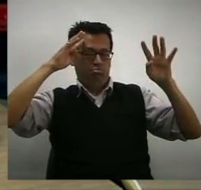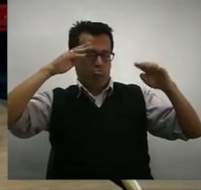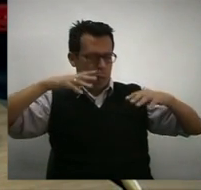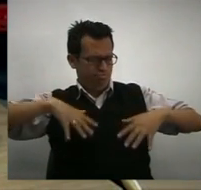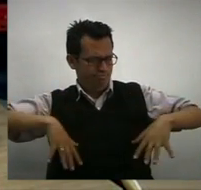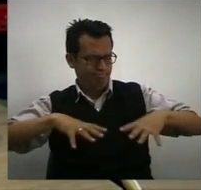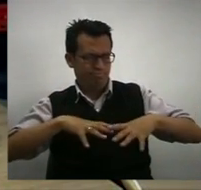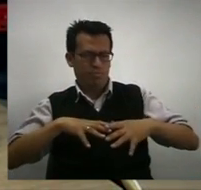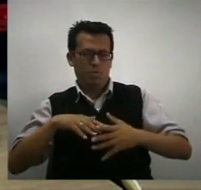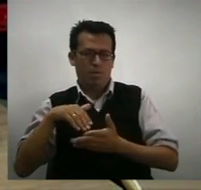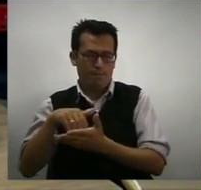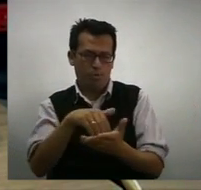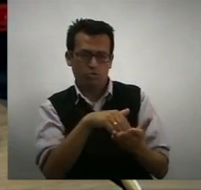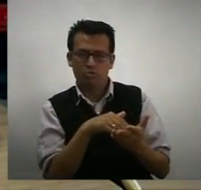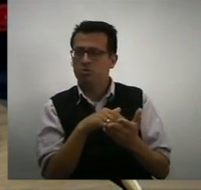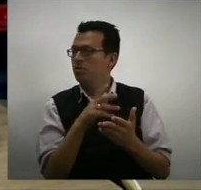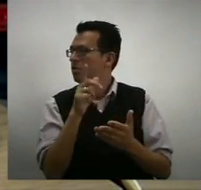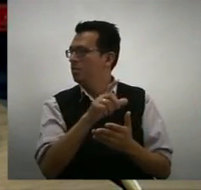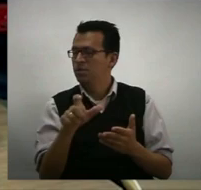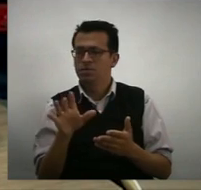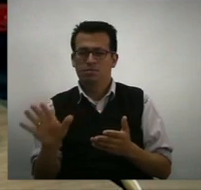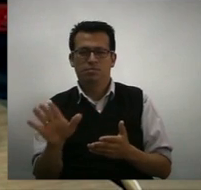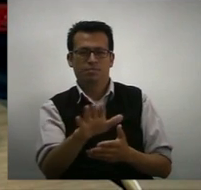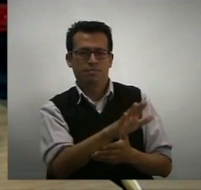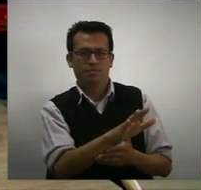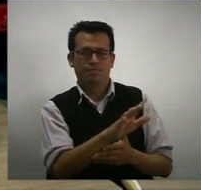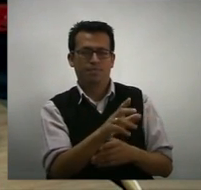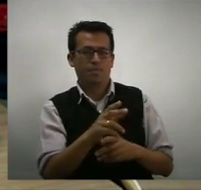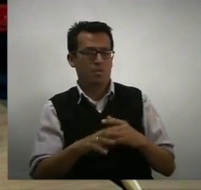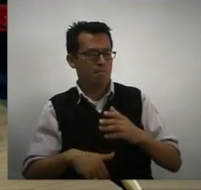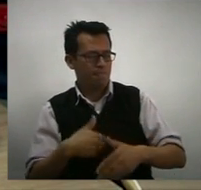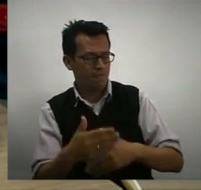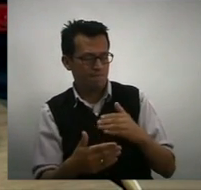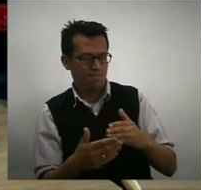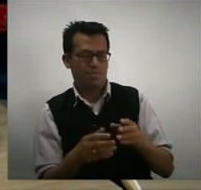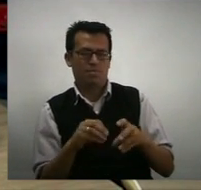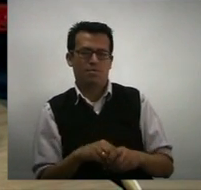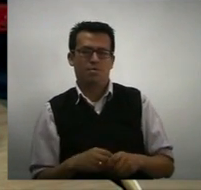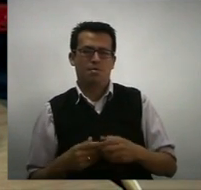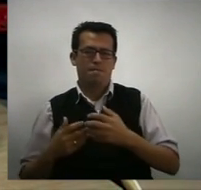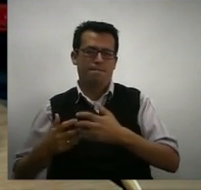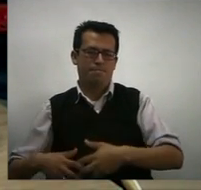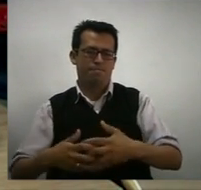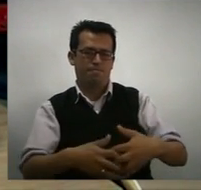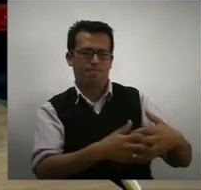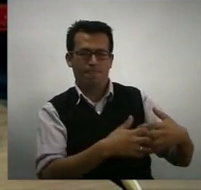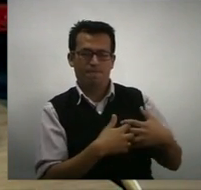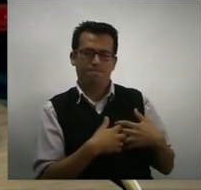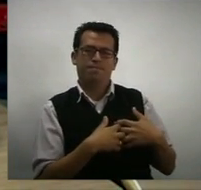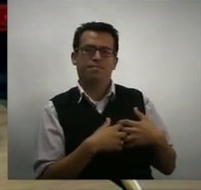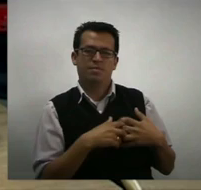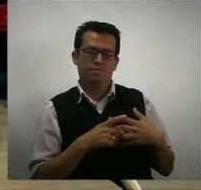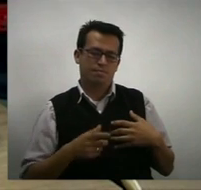sus movimientos, sus posiciones, piezas codificadas que permiten la reproducción uniforme de la maquinaria.